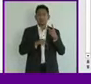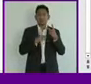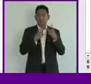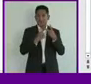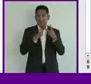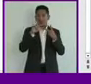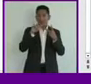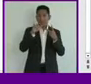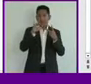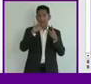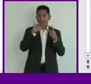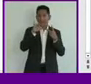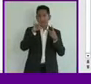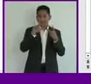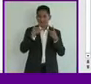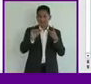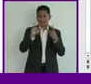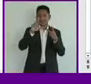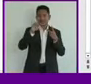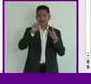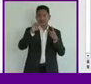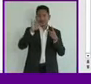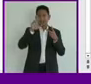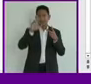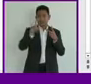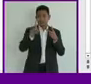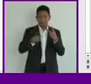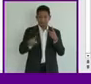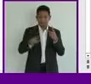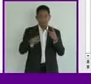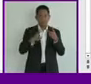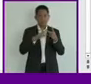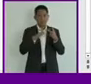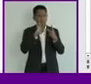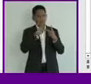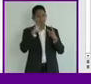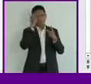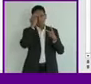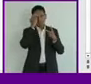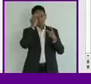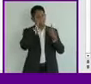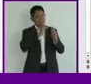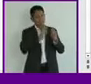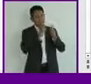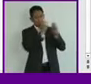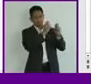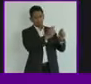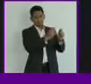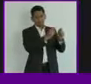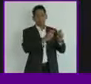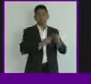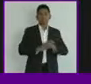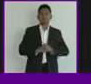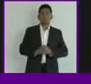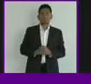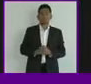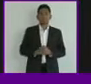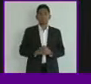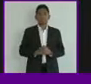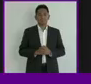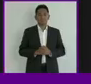a Larisa Ivette Ramírez Cárdenas por haber participado en las actividades de este tercer y conversatorio Cultivando la Democracia en